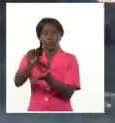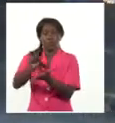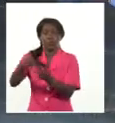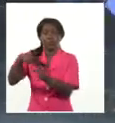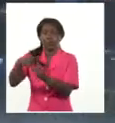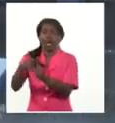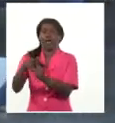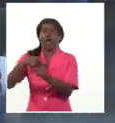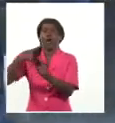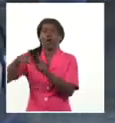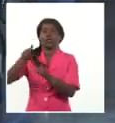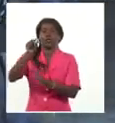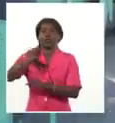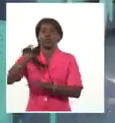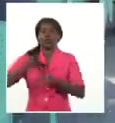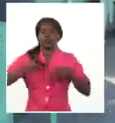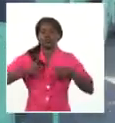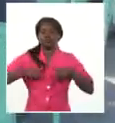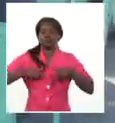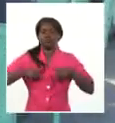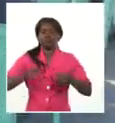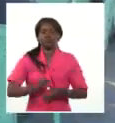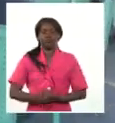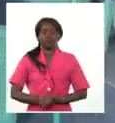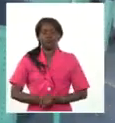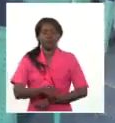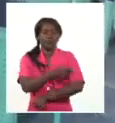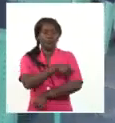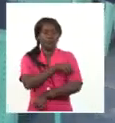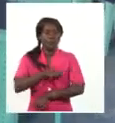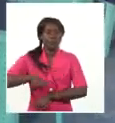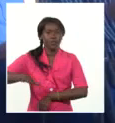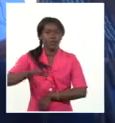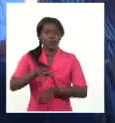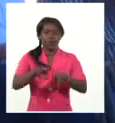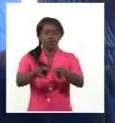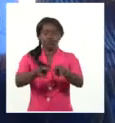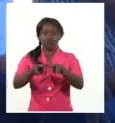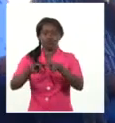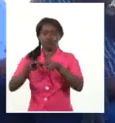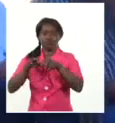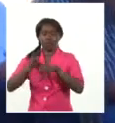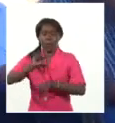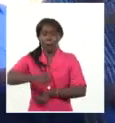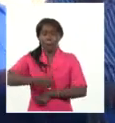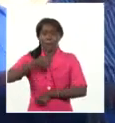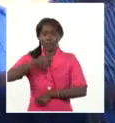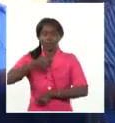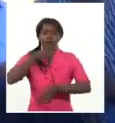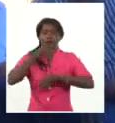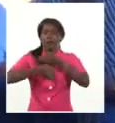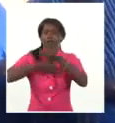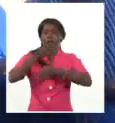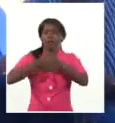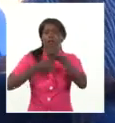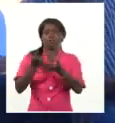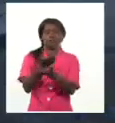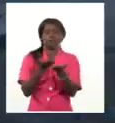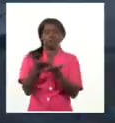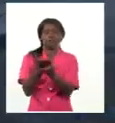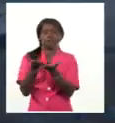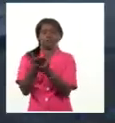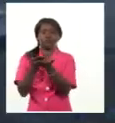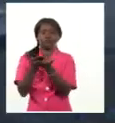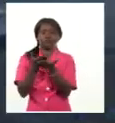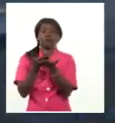el primer Secretario del comité central del partido y presidente de la república de Cuba Miguel Díaz canel Bermúdez junto a los candidatos